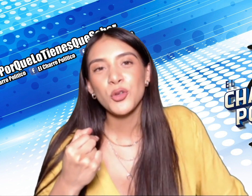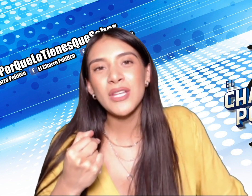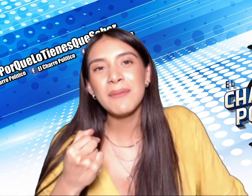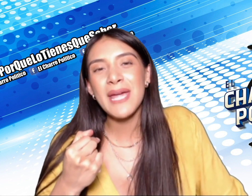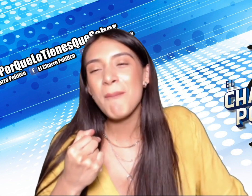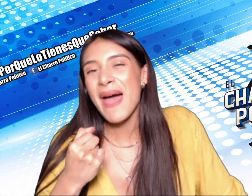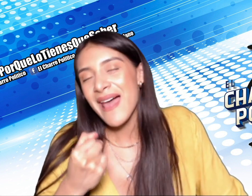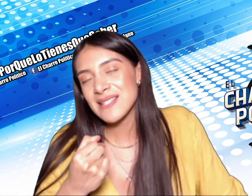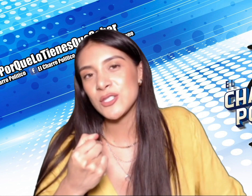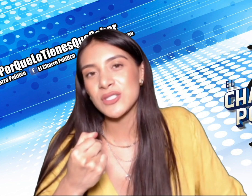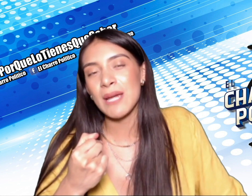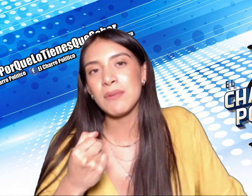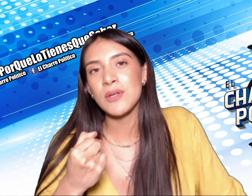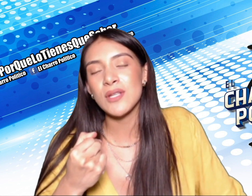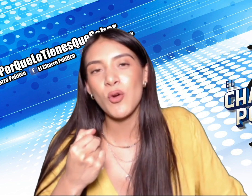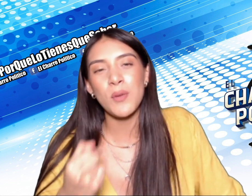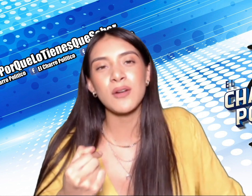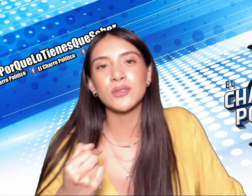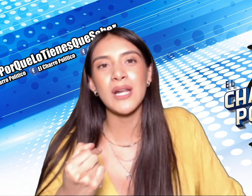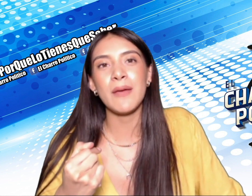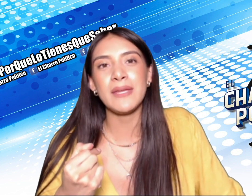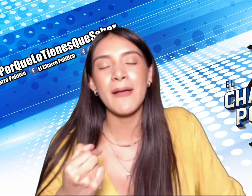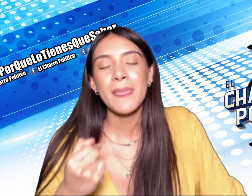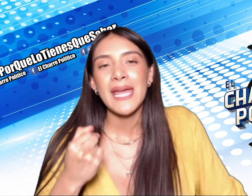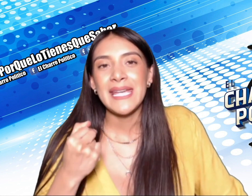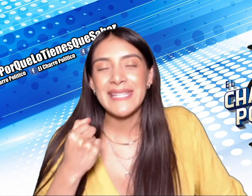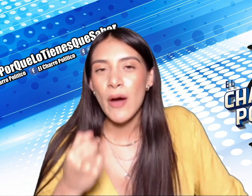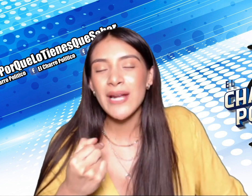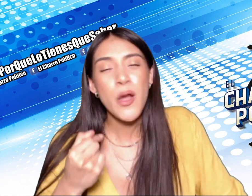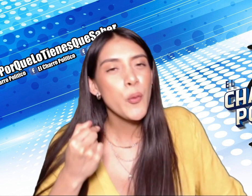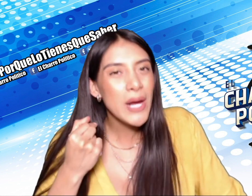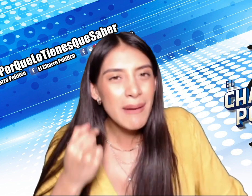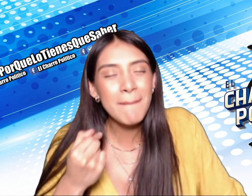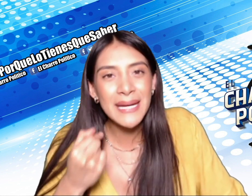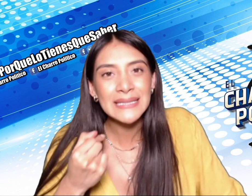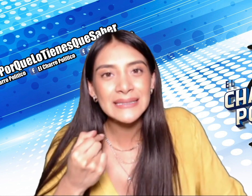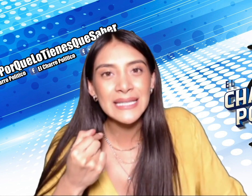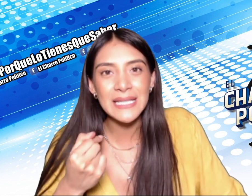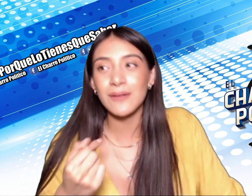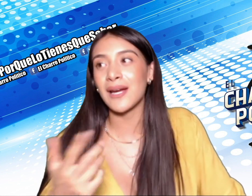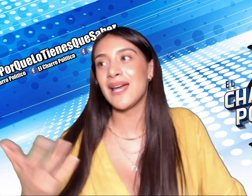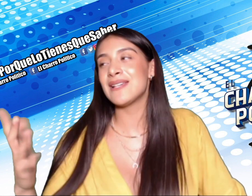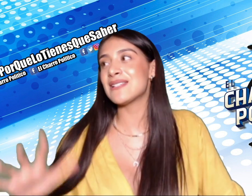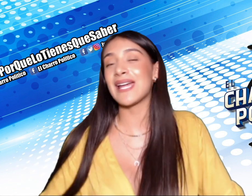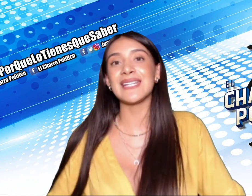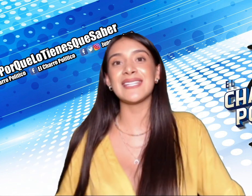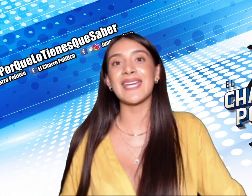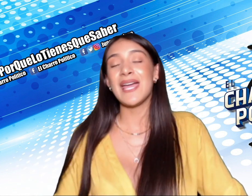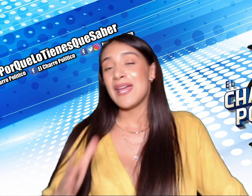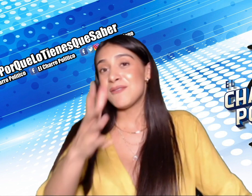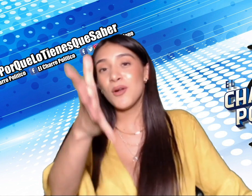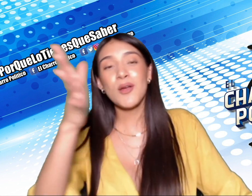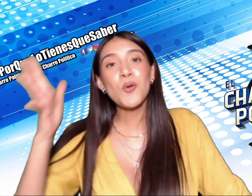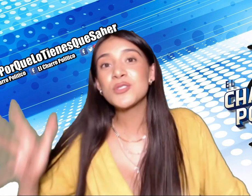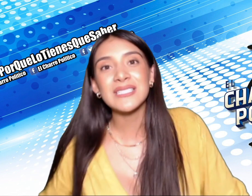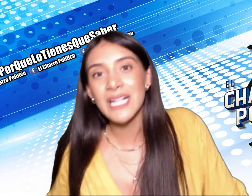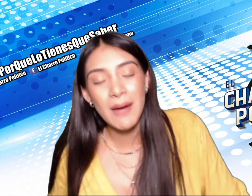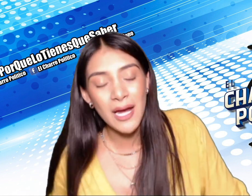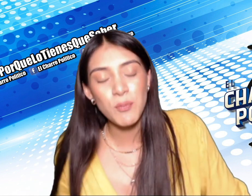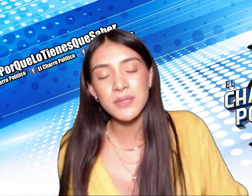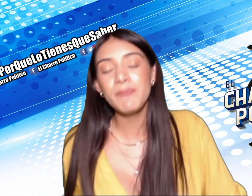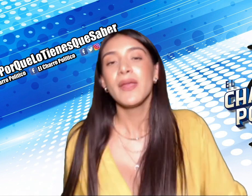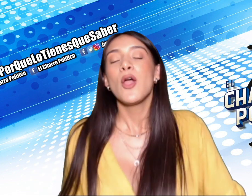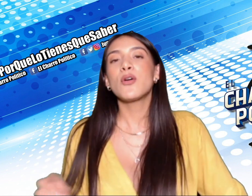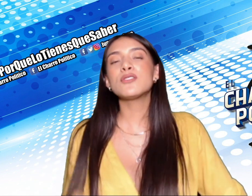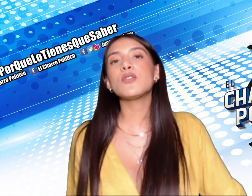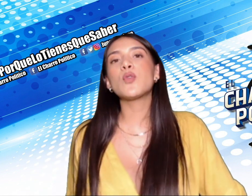mexicanos, todavía parásitos que han vivido del gobierno toda la vida, y ahora nuevamente, digo, caray, es la gente que no le gusta